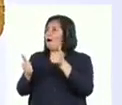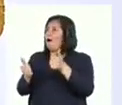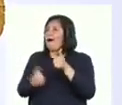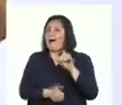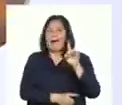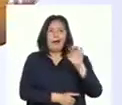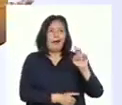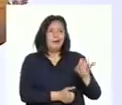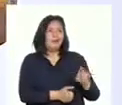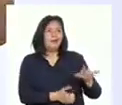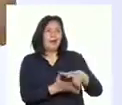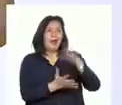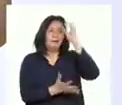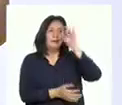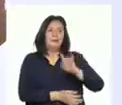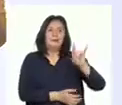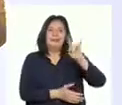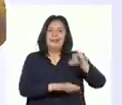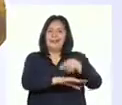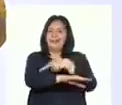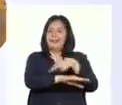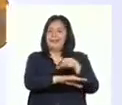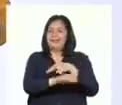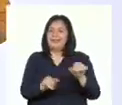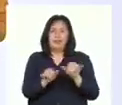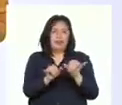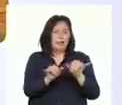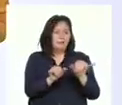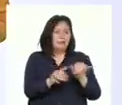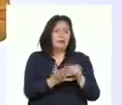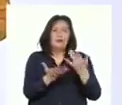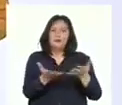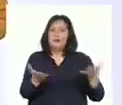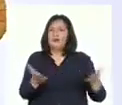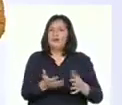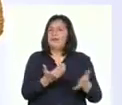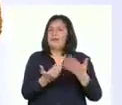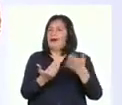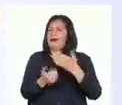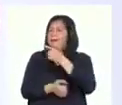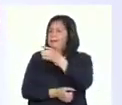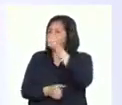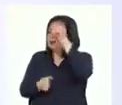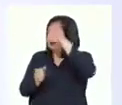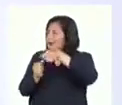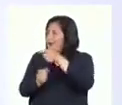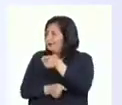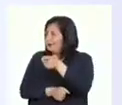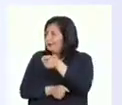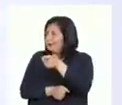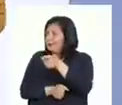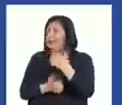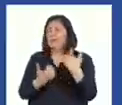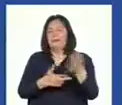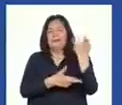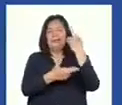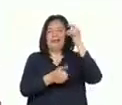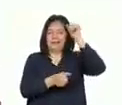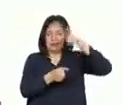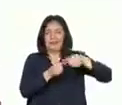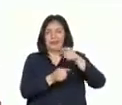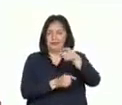Daniel aprendió a utilizar su regla y a medir sus objetos fácilmente. ¿Recuerdan cómo lo hizo? Vamos a